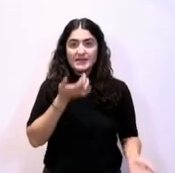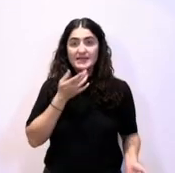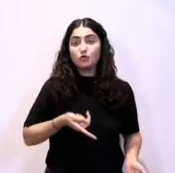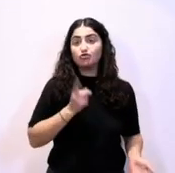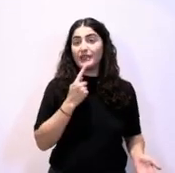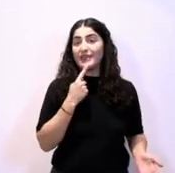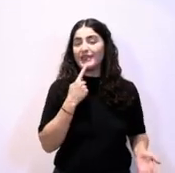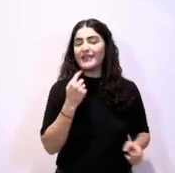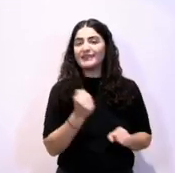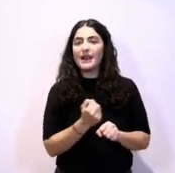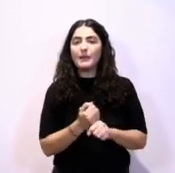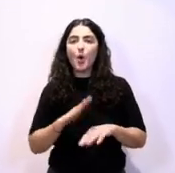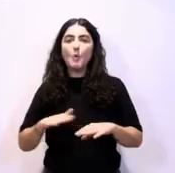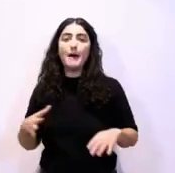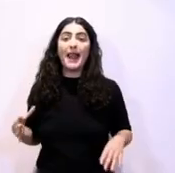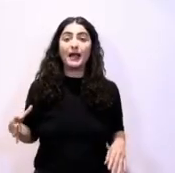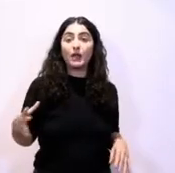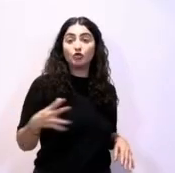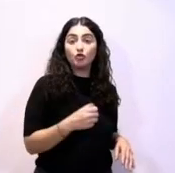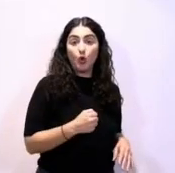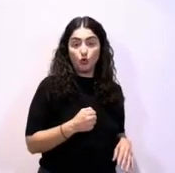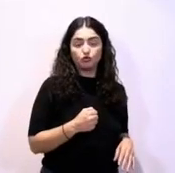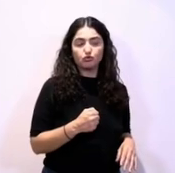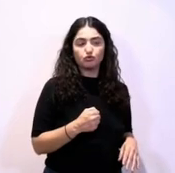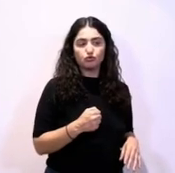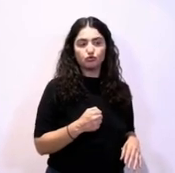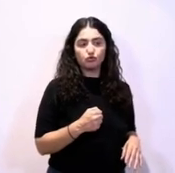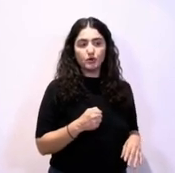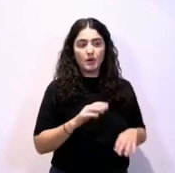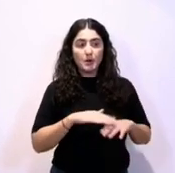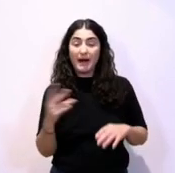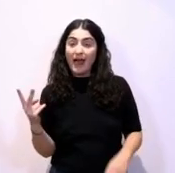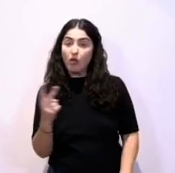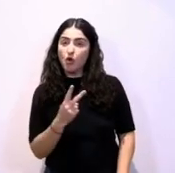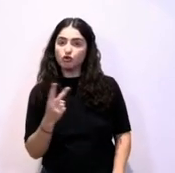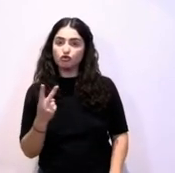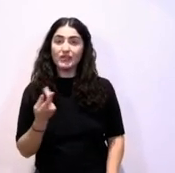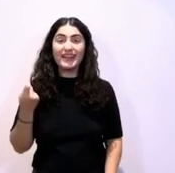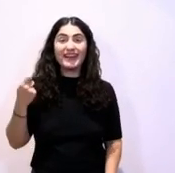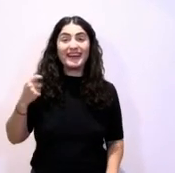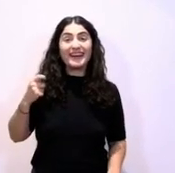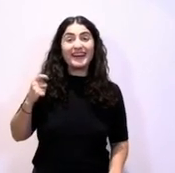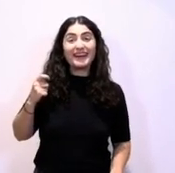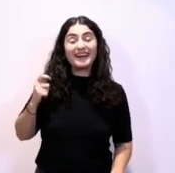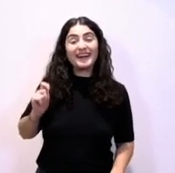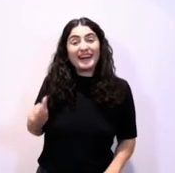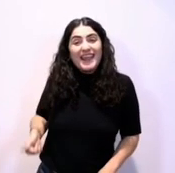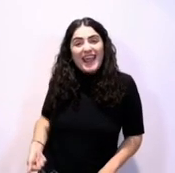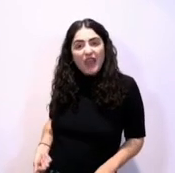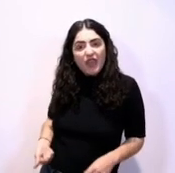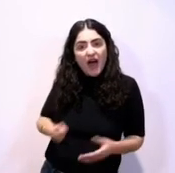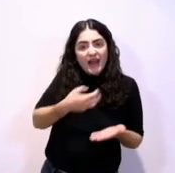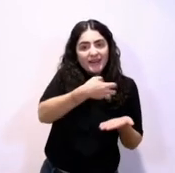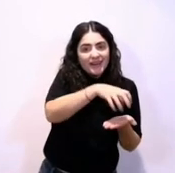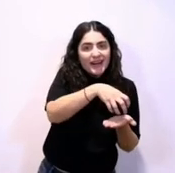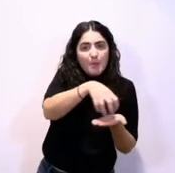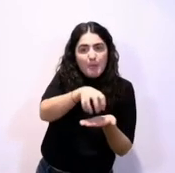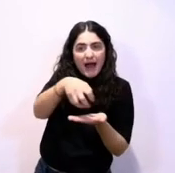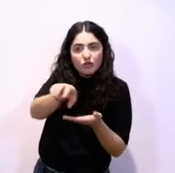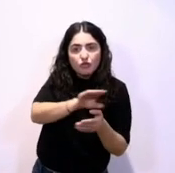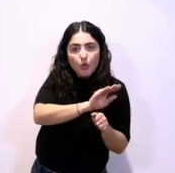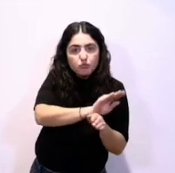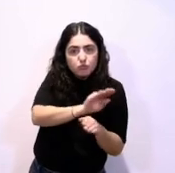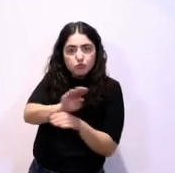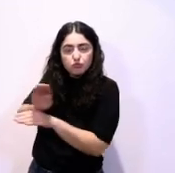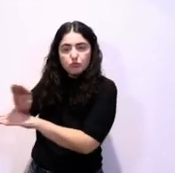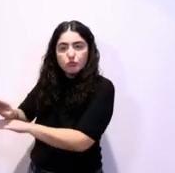todos y resulta que el reparto de la riqueza en nuestra comunidad está por encima en renta